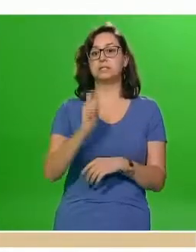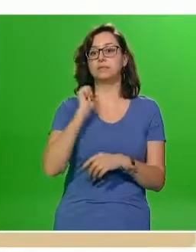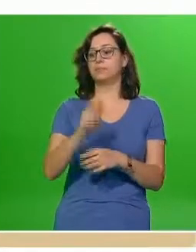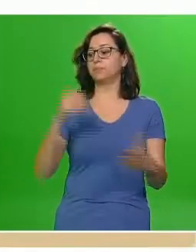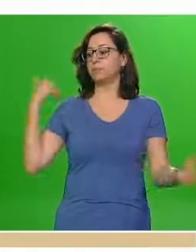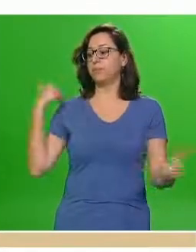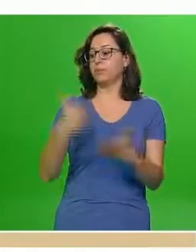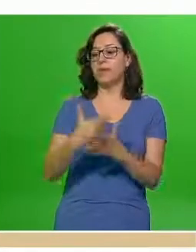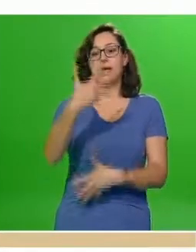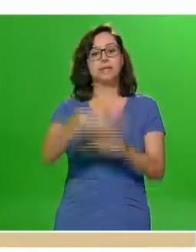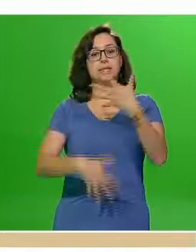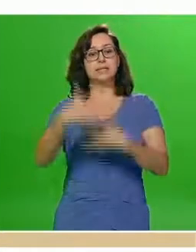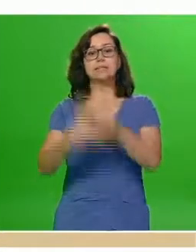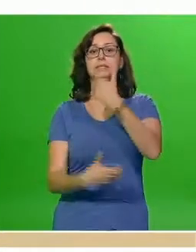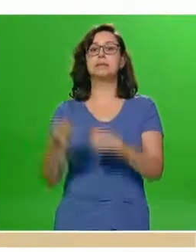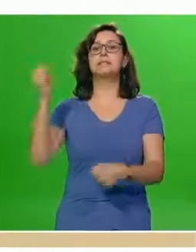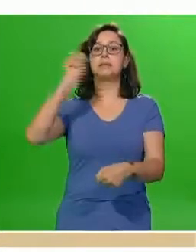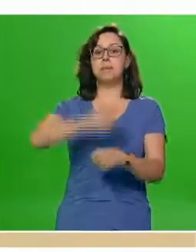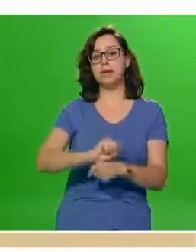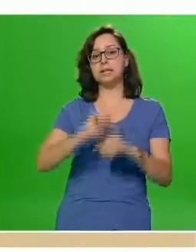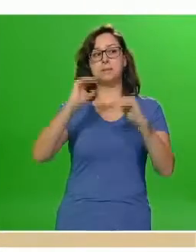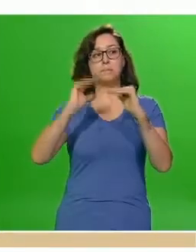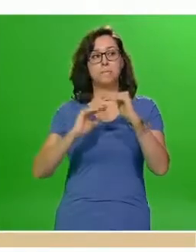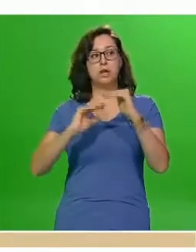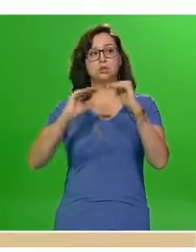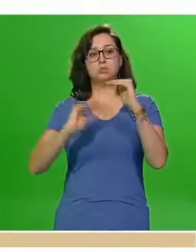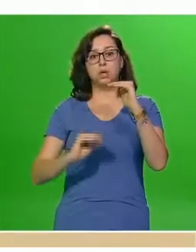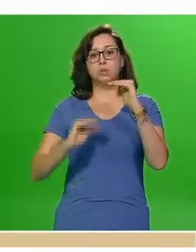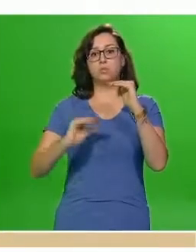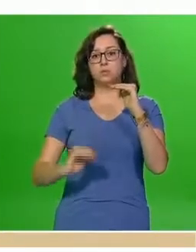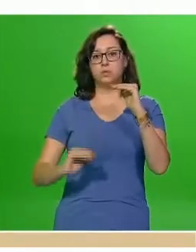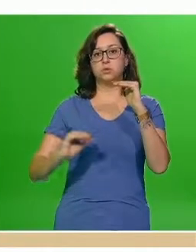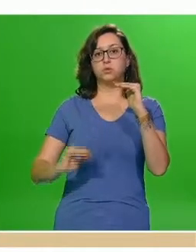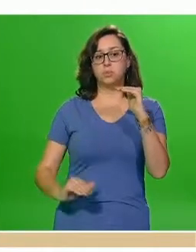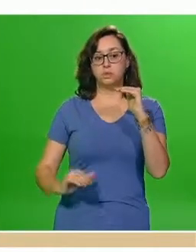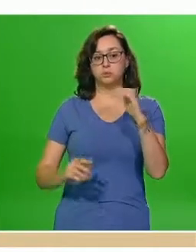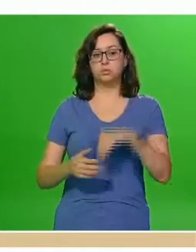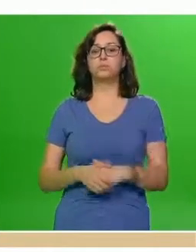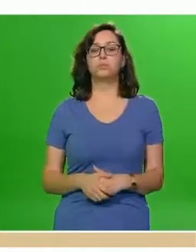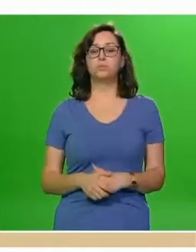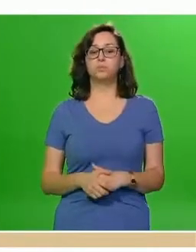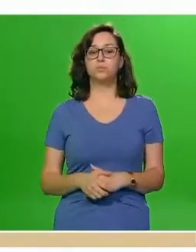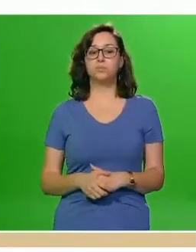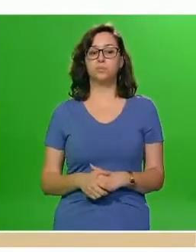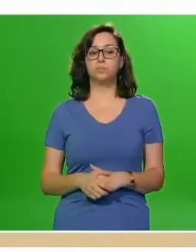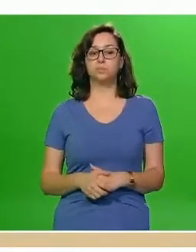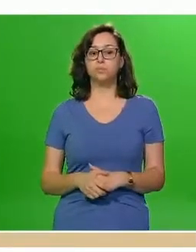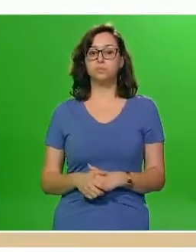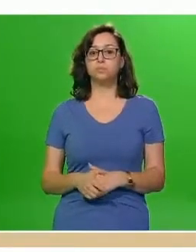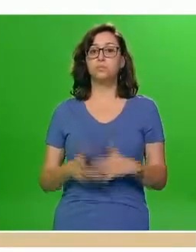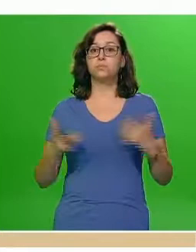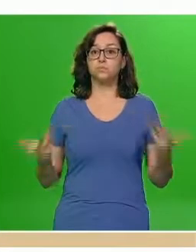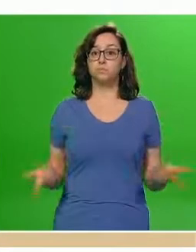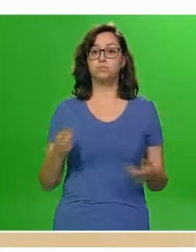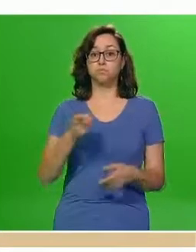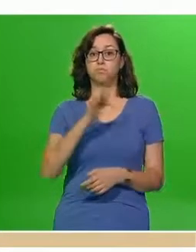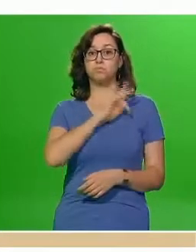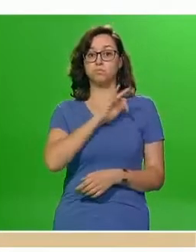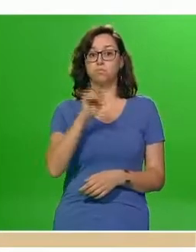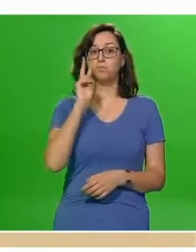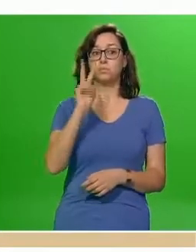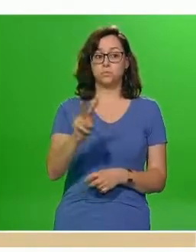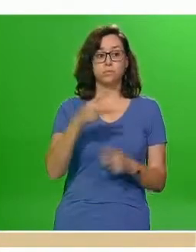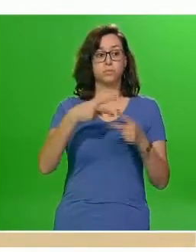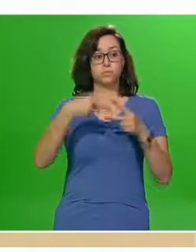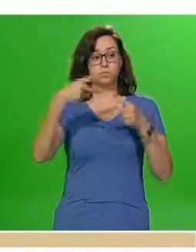semanas con descenso continuo, llegando a niveles, ya como se puede ver en la gráfica, que